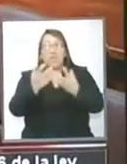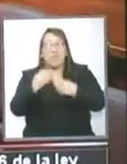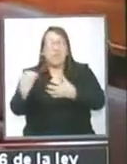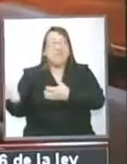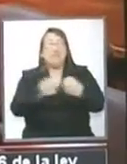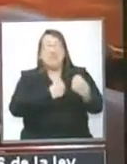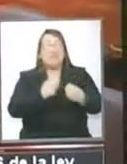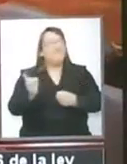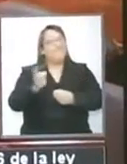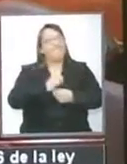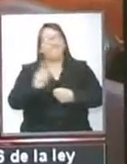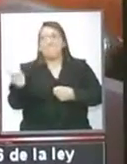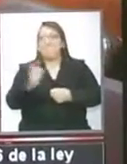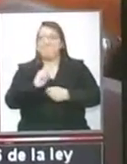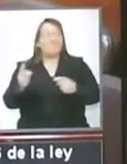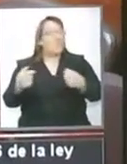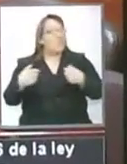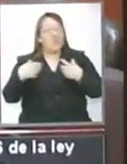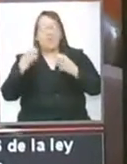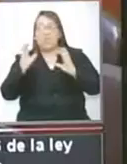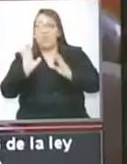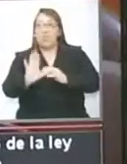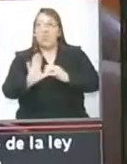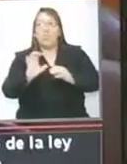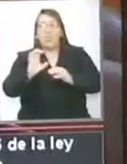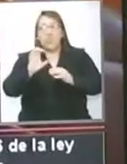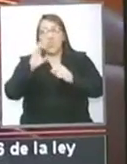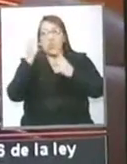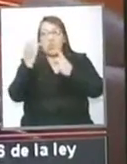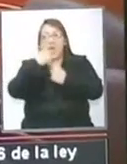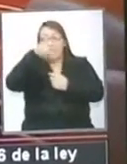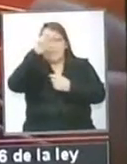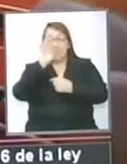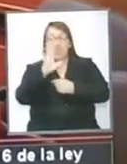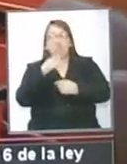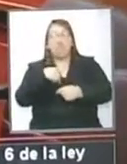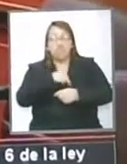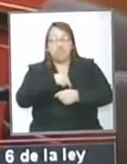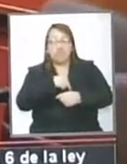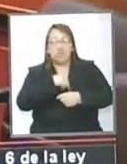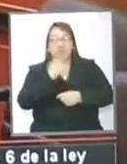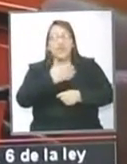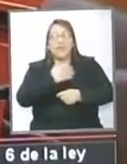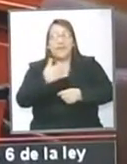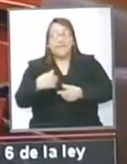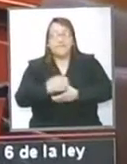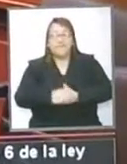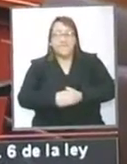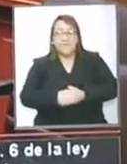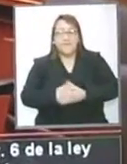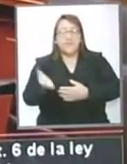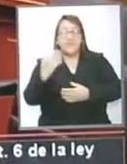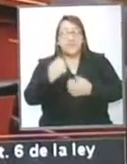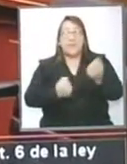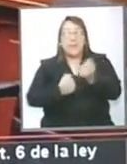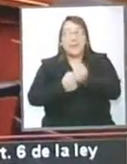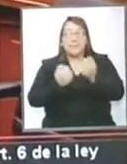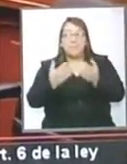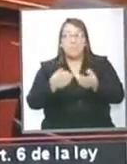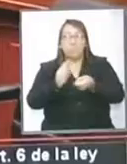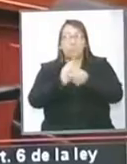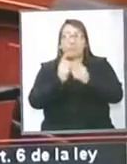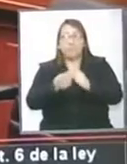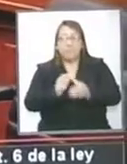o entregar a los privados el patrimonio cultural del Perú y menos del Cusco? Nosotros, presidente, vamos a apoyar